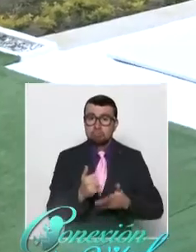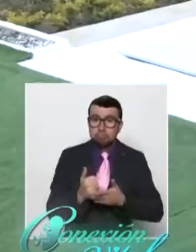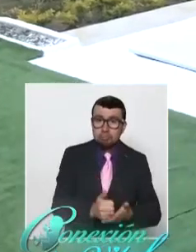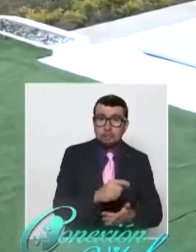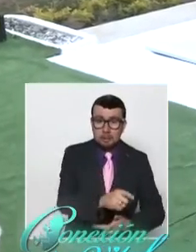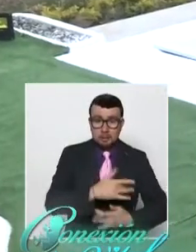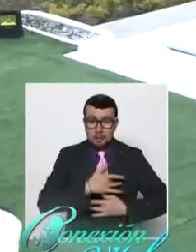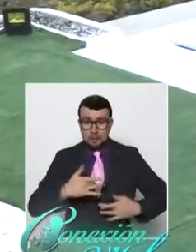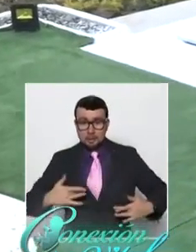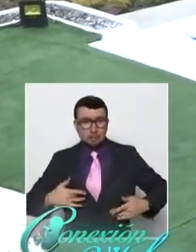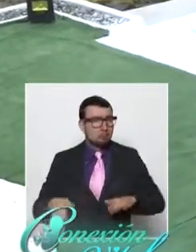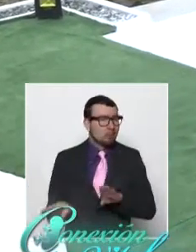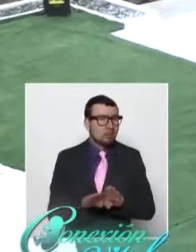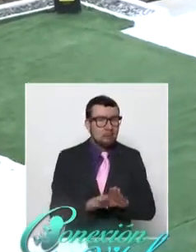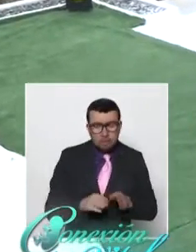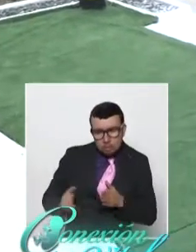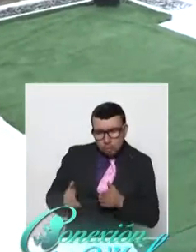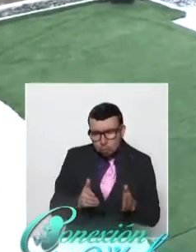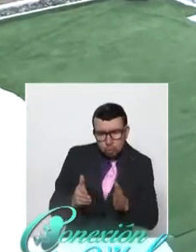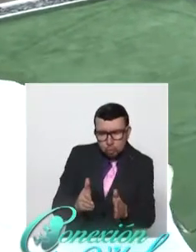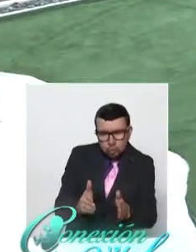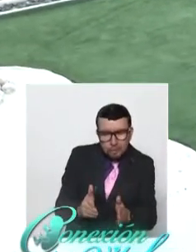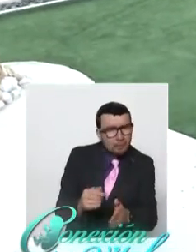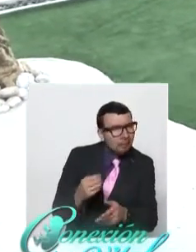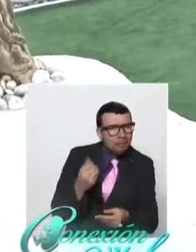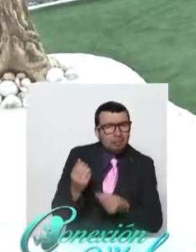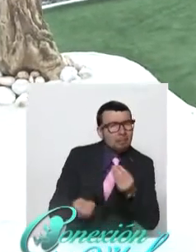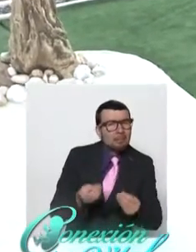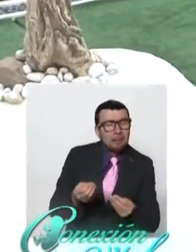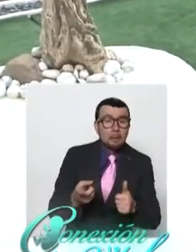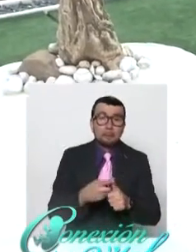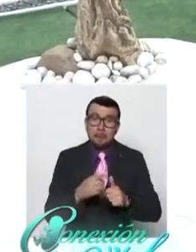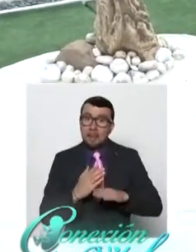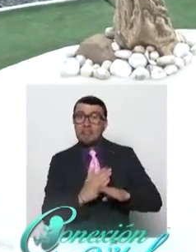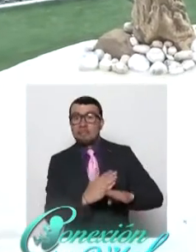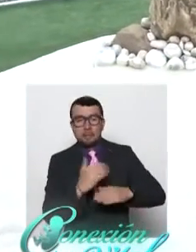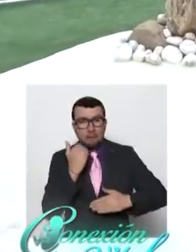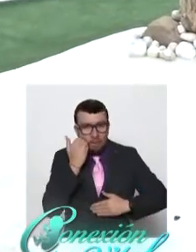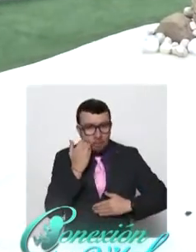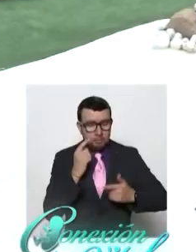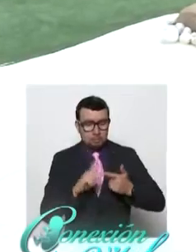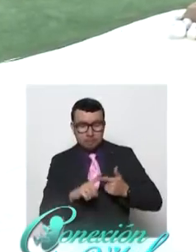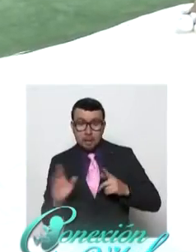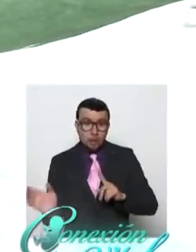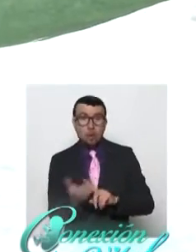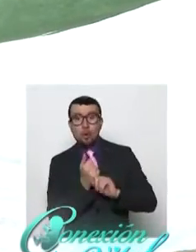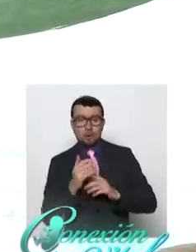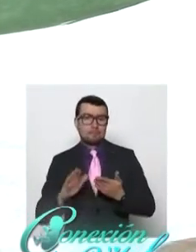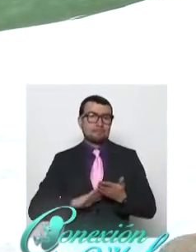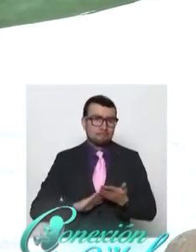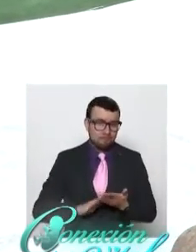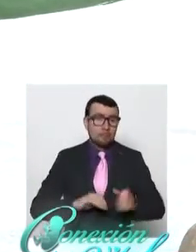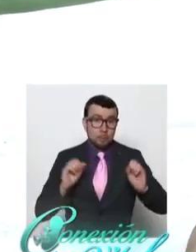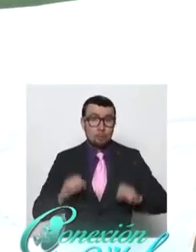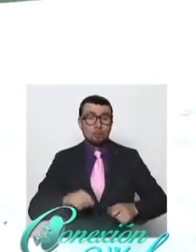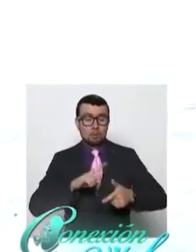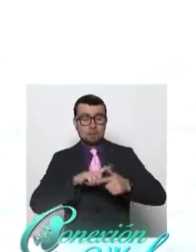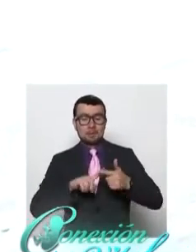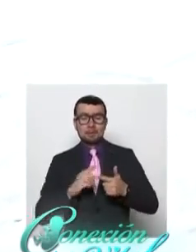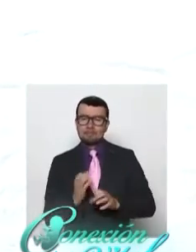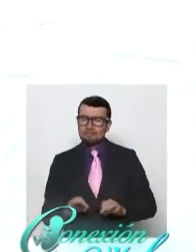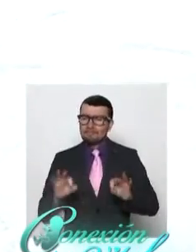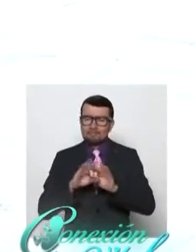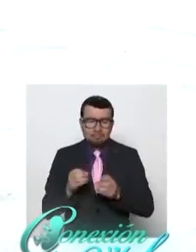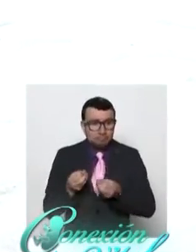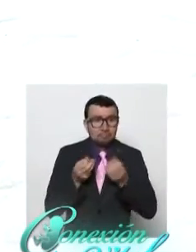esa ruta de sanación, ayudar, uno, a prevenir enfermedad, dos, buscar esa cura. Es importante que en